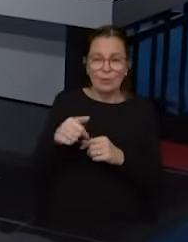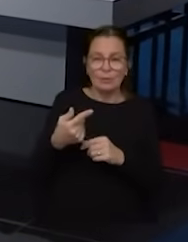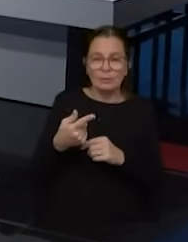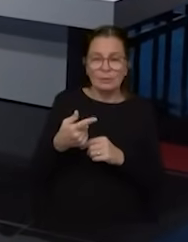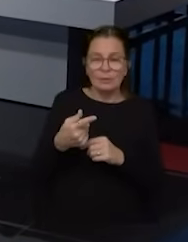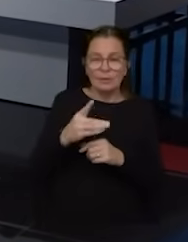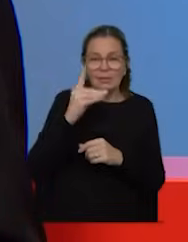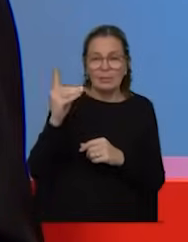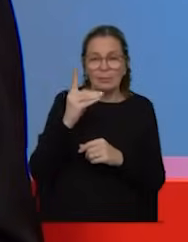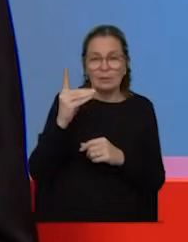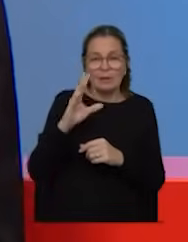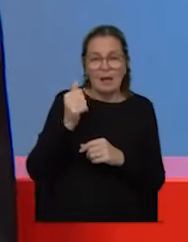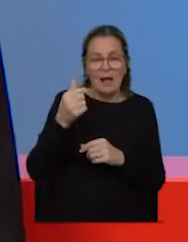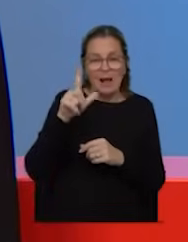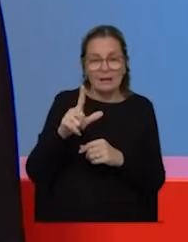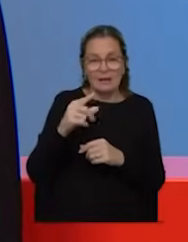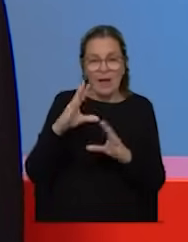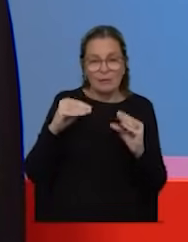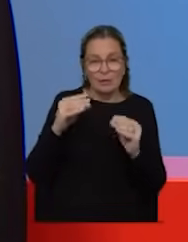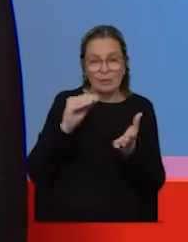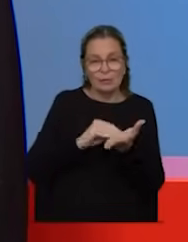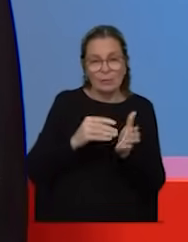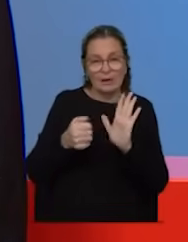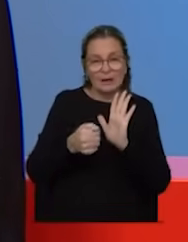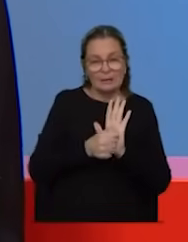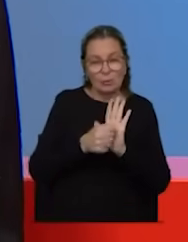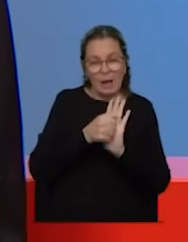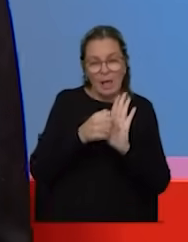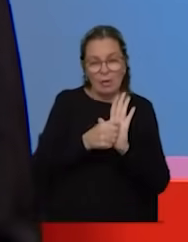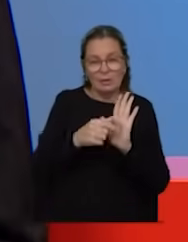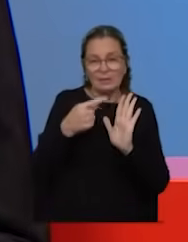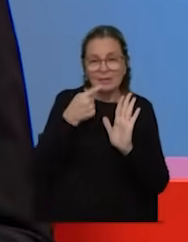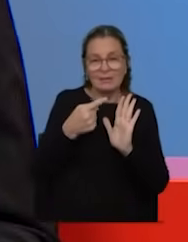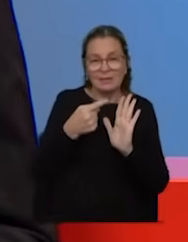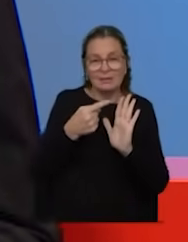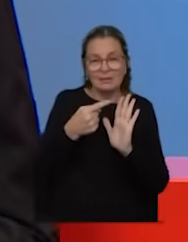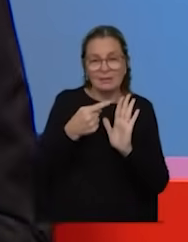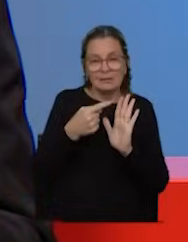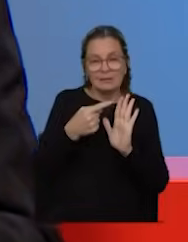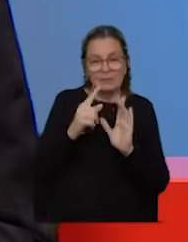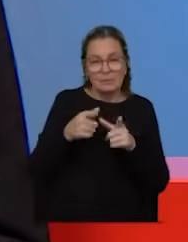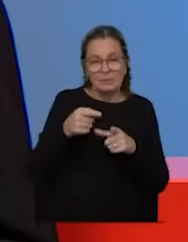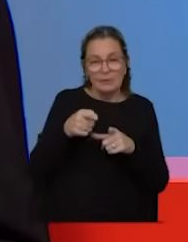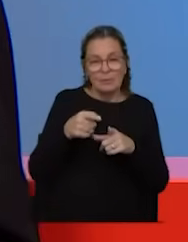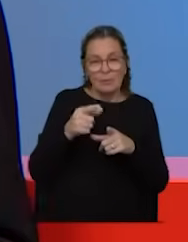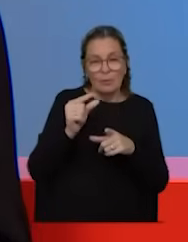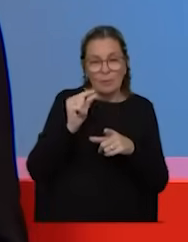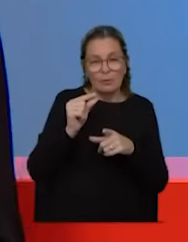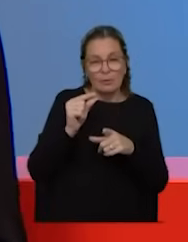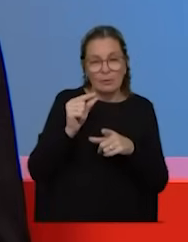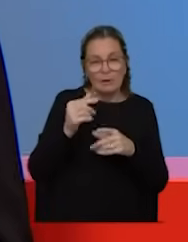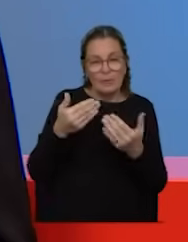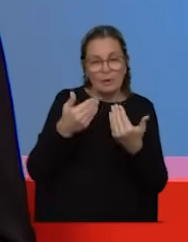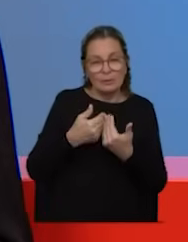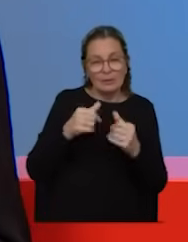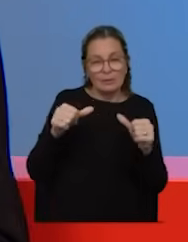este el diputado Sebastián cal se refería también a ese articulado él señalaba y y también de Ahí va un poco la la la pregunta